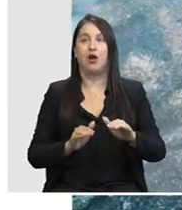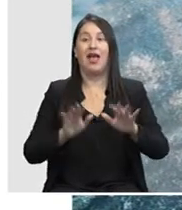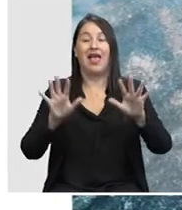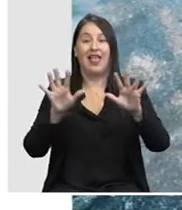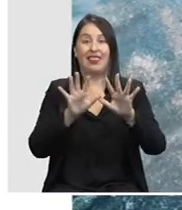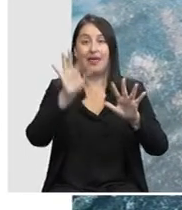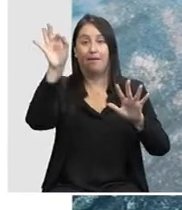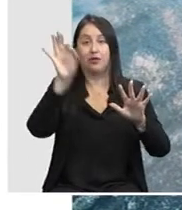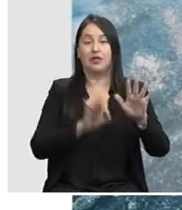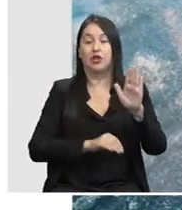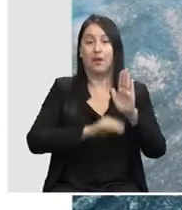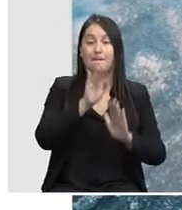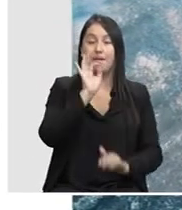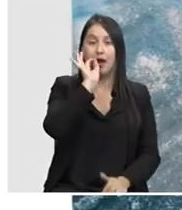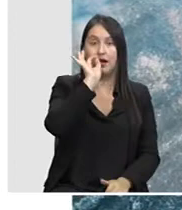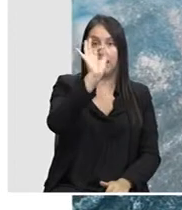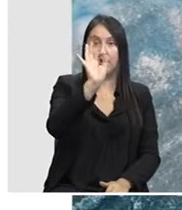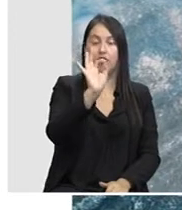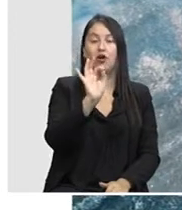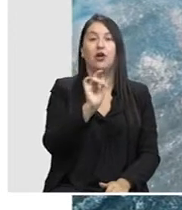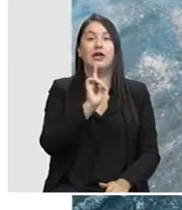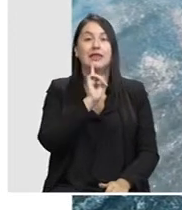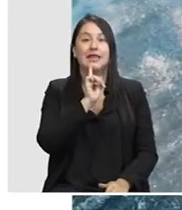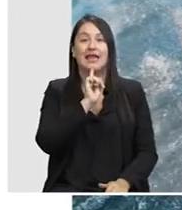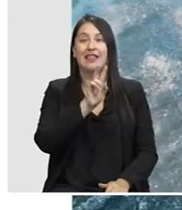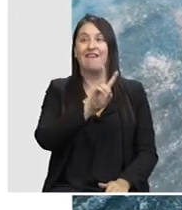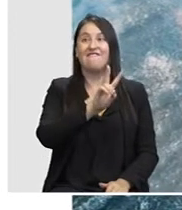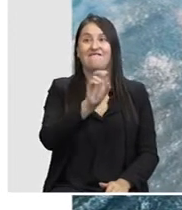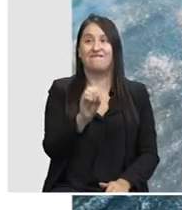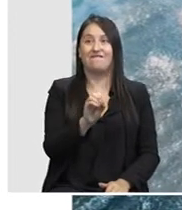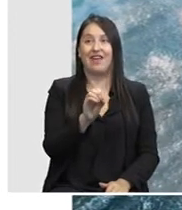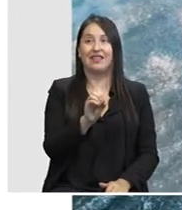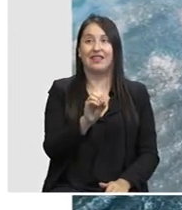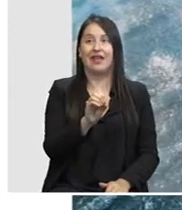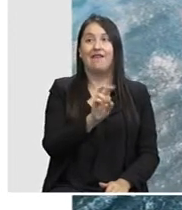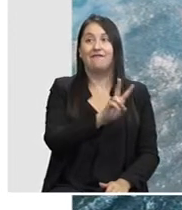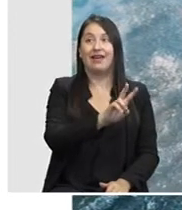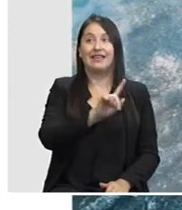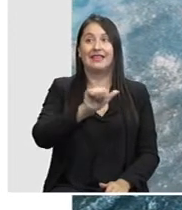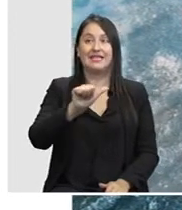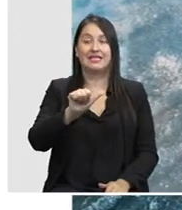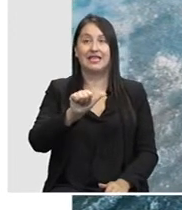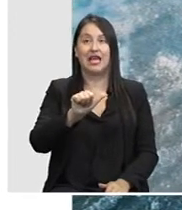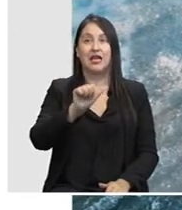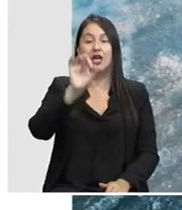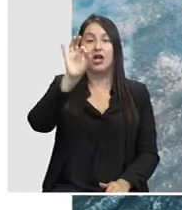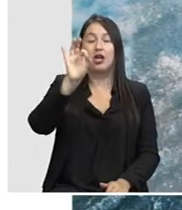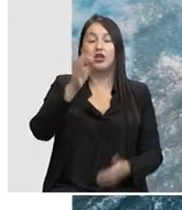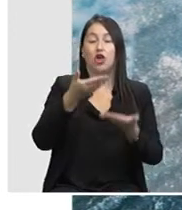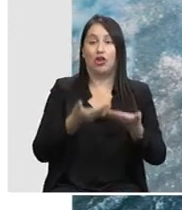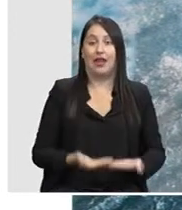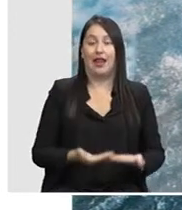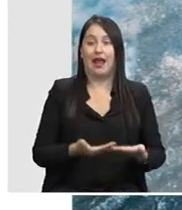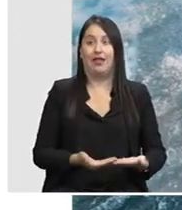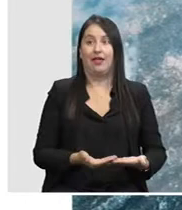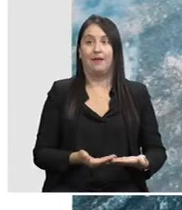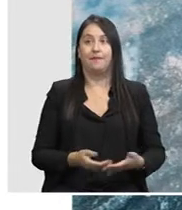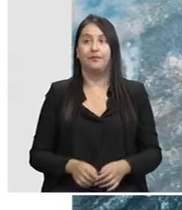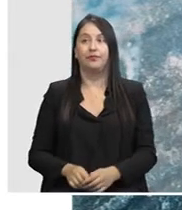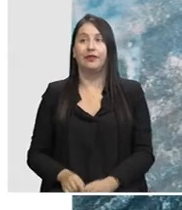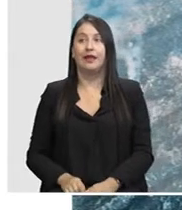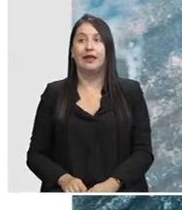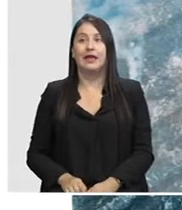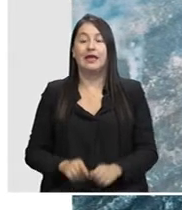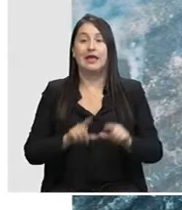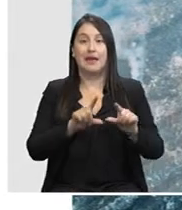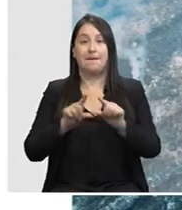rico podemos ver que está 20 toneladas por encima, el promedio, o sea, 26 toneladas, y el 50% más pobre está en 2.7,